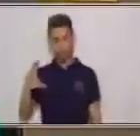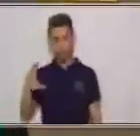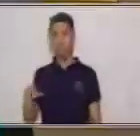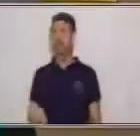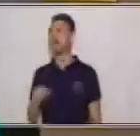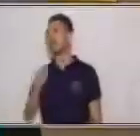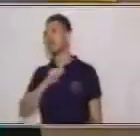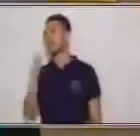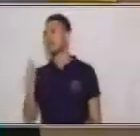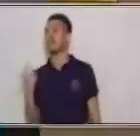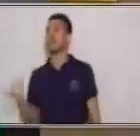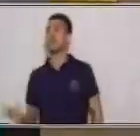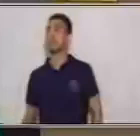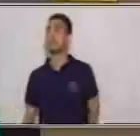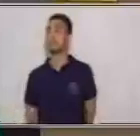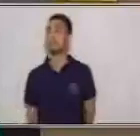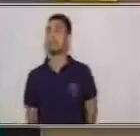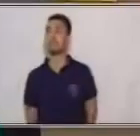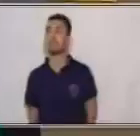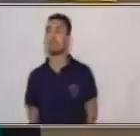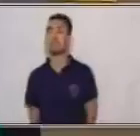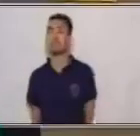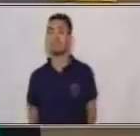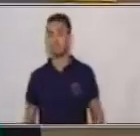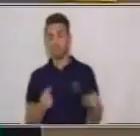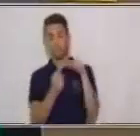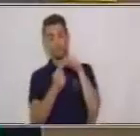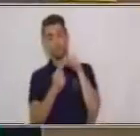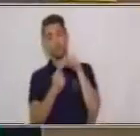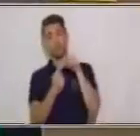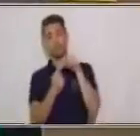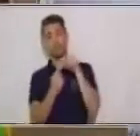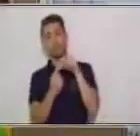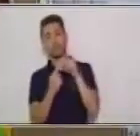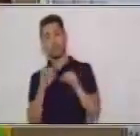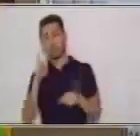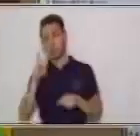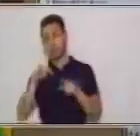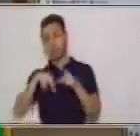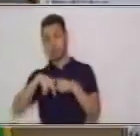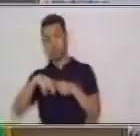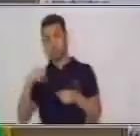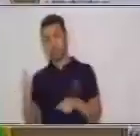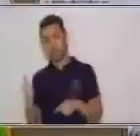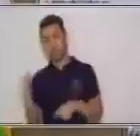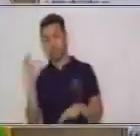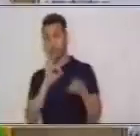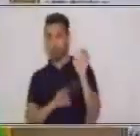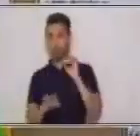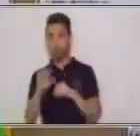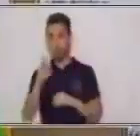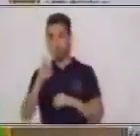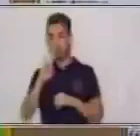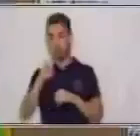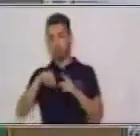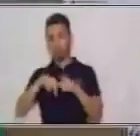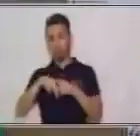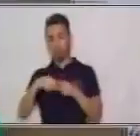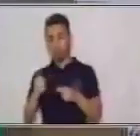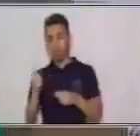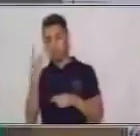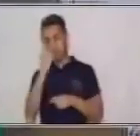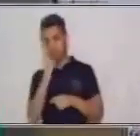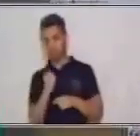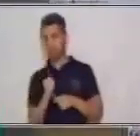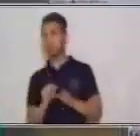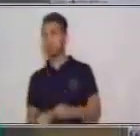otra palabra puede ser uña o uñas, ¿sí? Que aquí ya vemos cómo varía en género